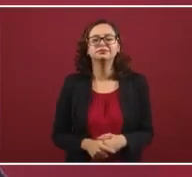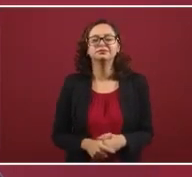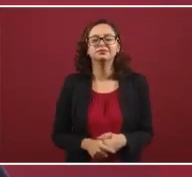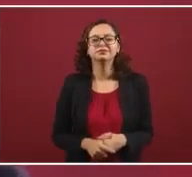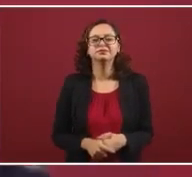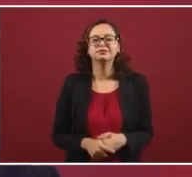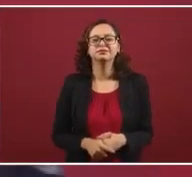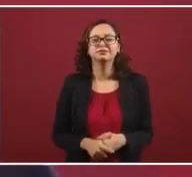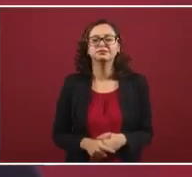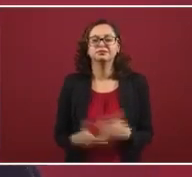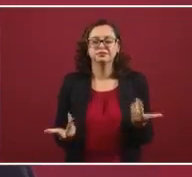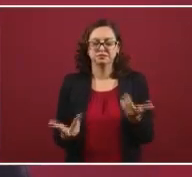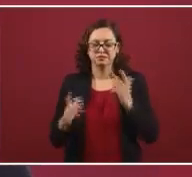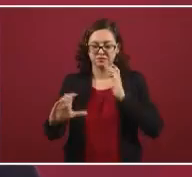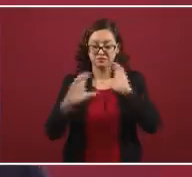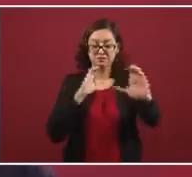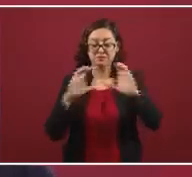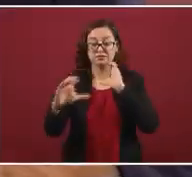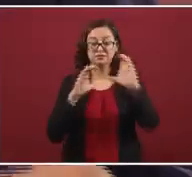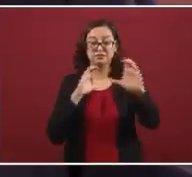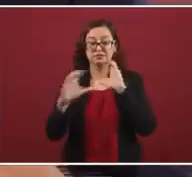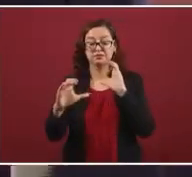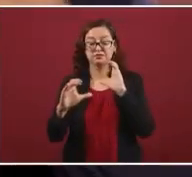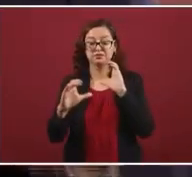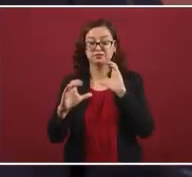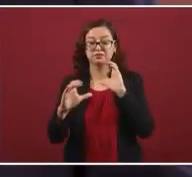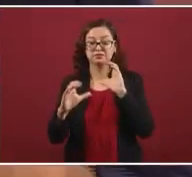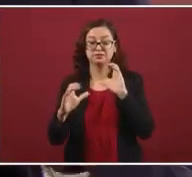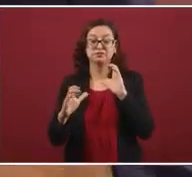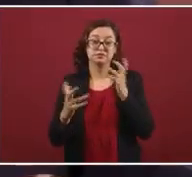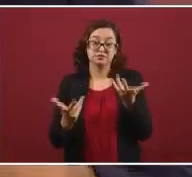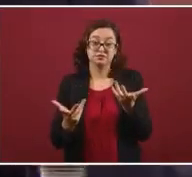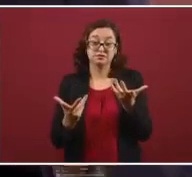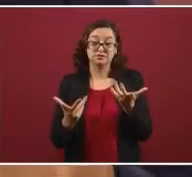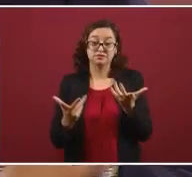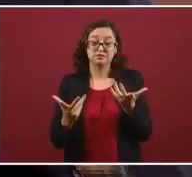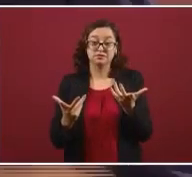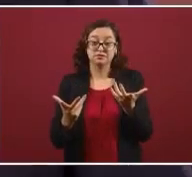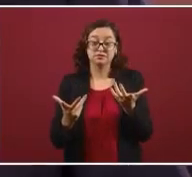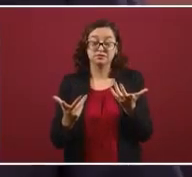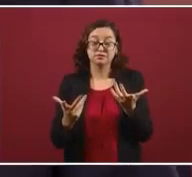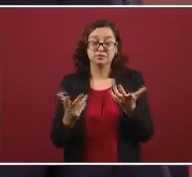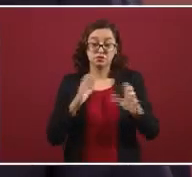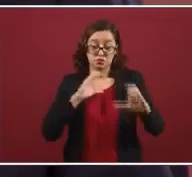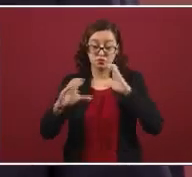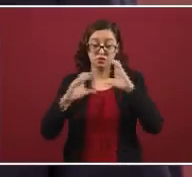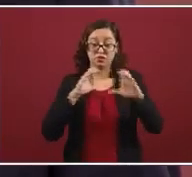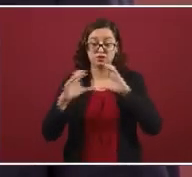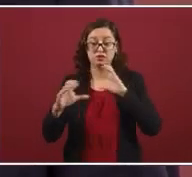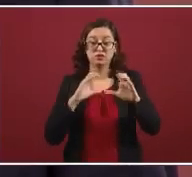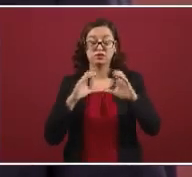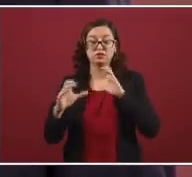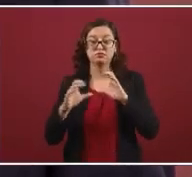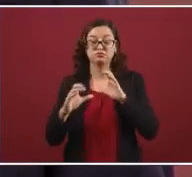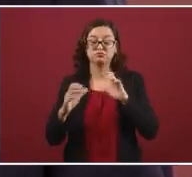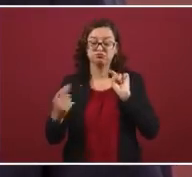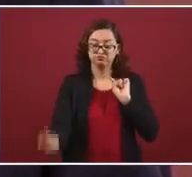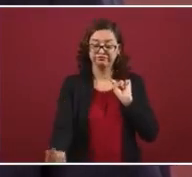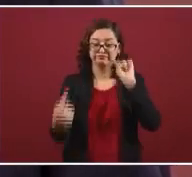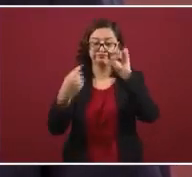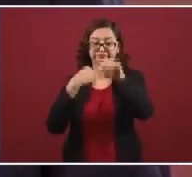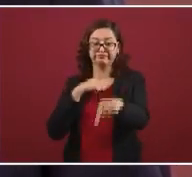que la comunicación, y es otra forma de definir esto, son mensajes de ida y